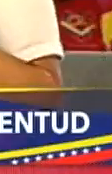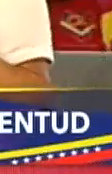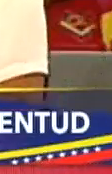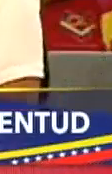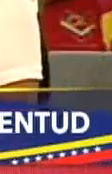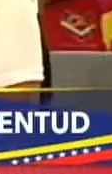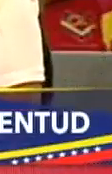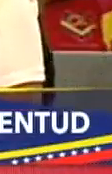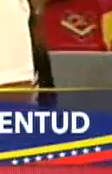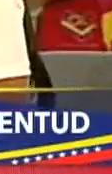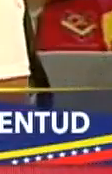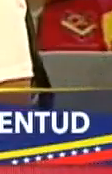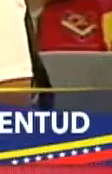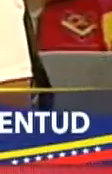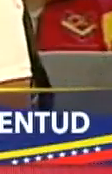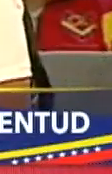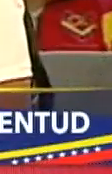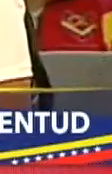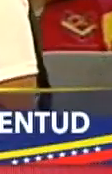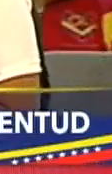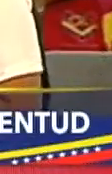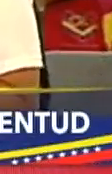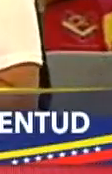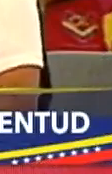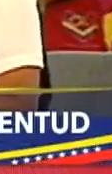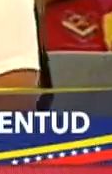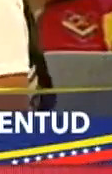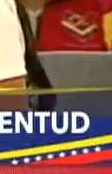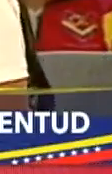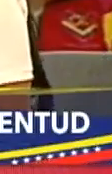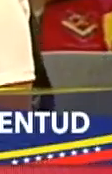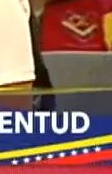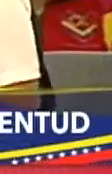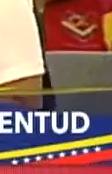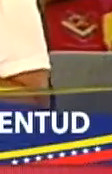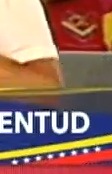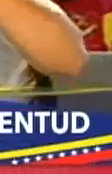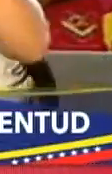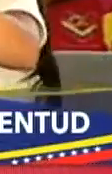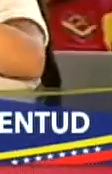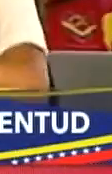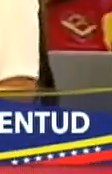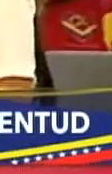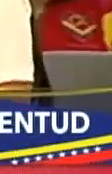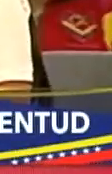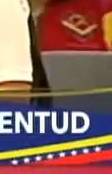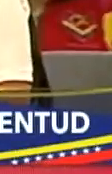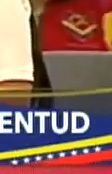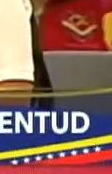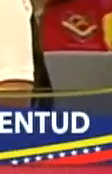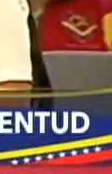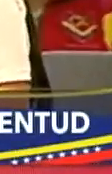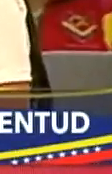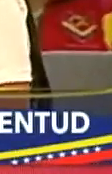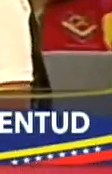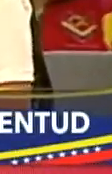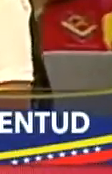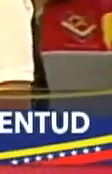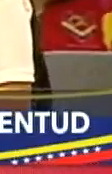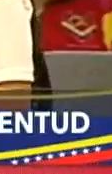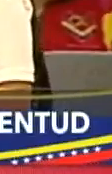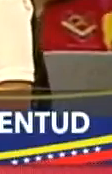congreso, y además nos dijo que estábamos todos llamados y todas llamadas a, bueno, a fundar una gran misión, a